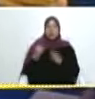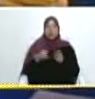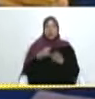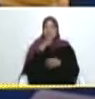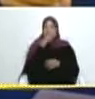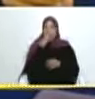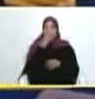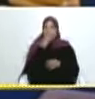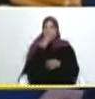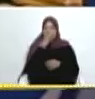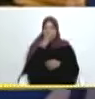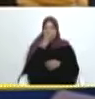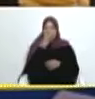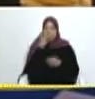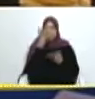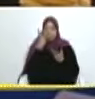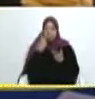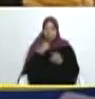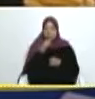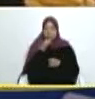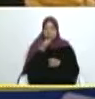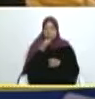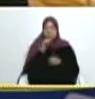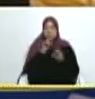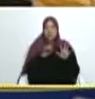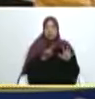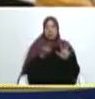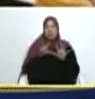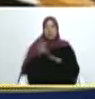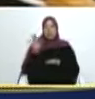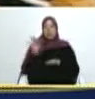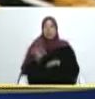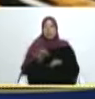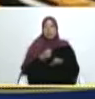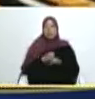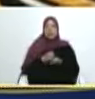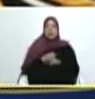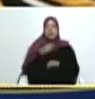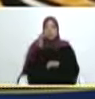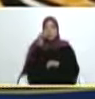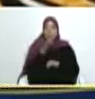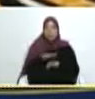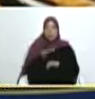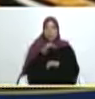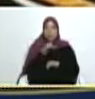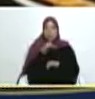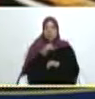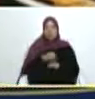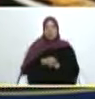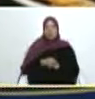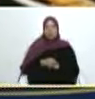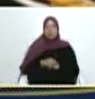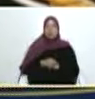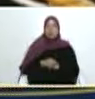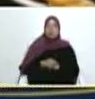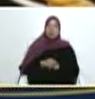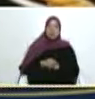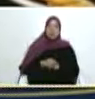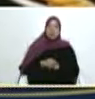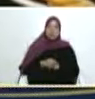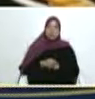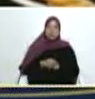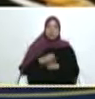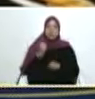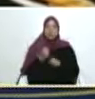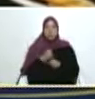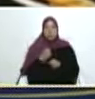una cosa bárbara, los números, de un 68% de poblaciones de mamíferos, de peces, de